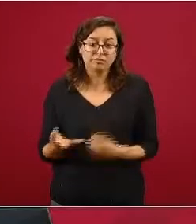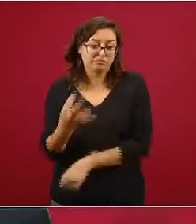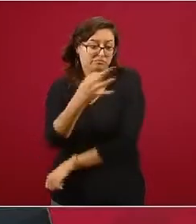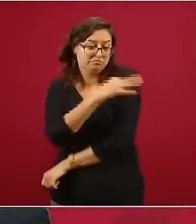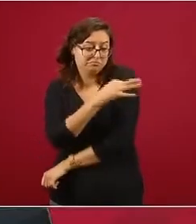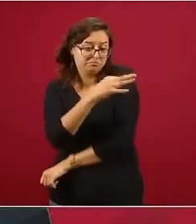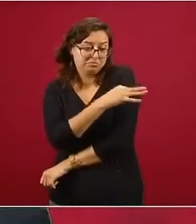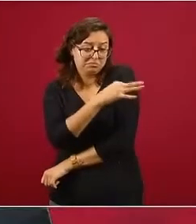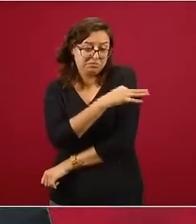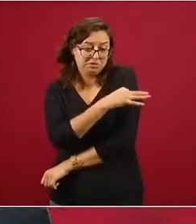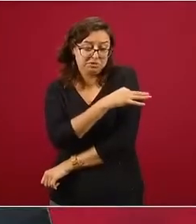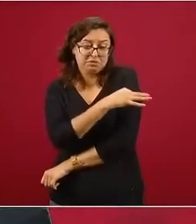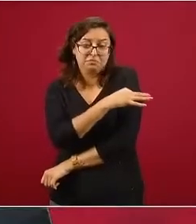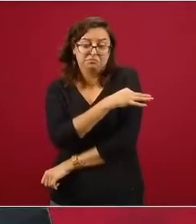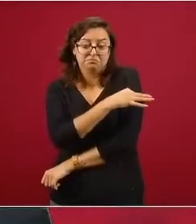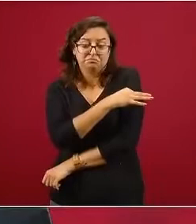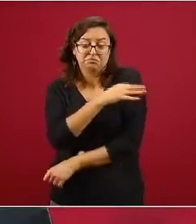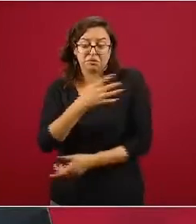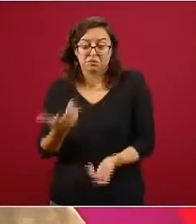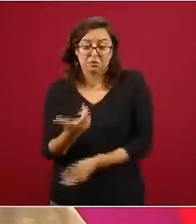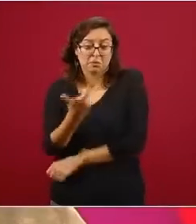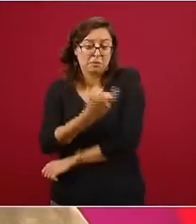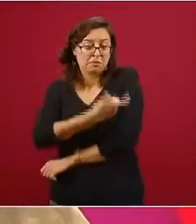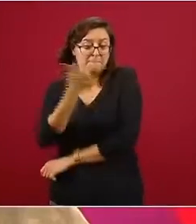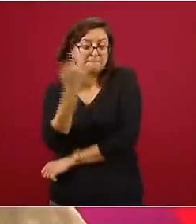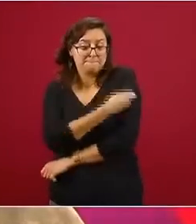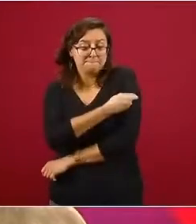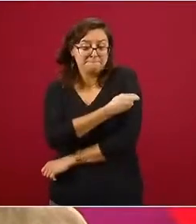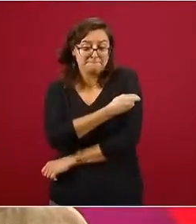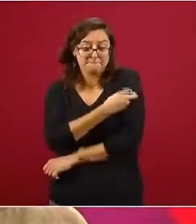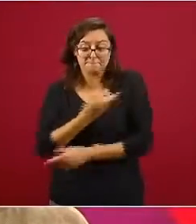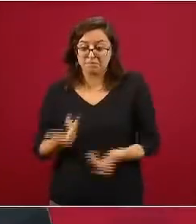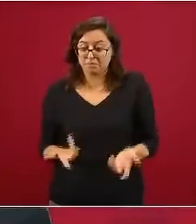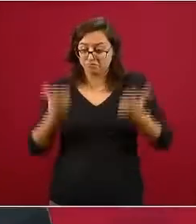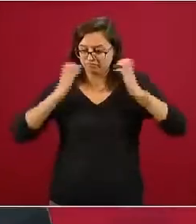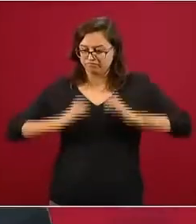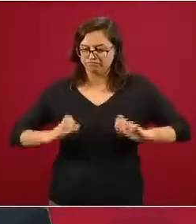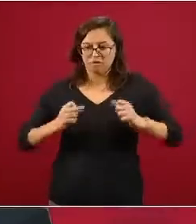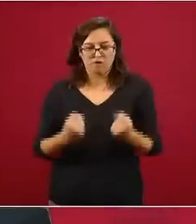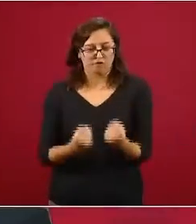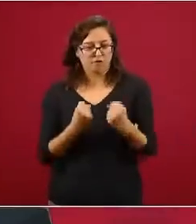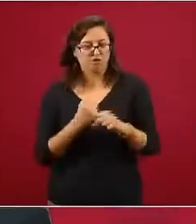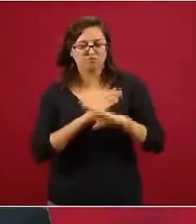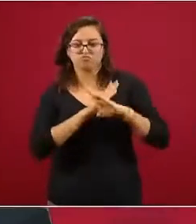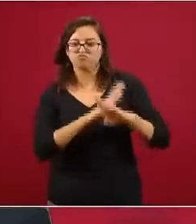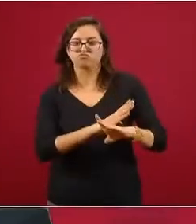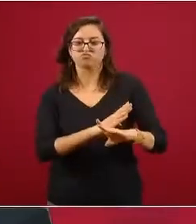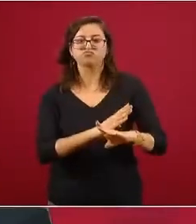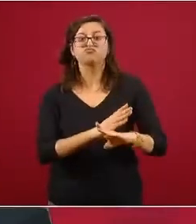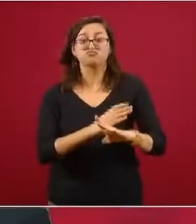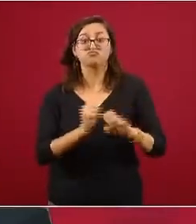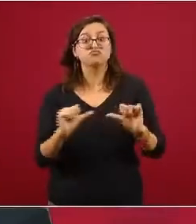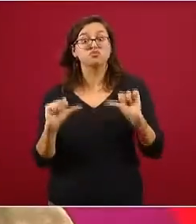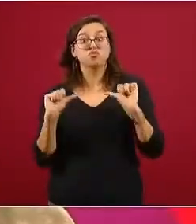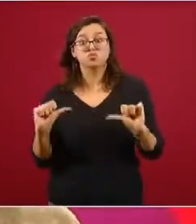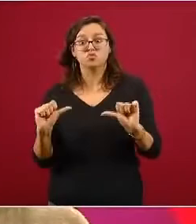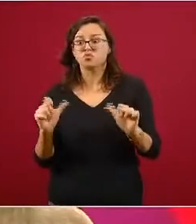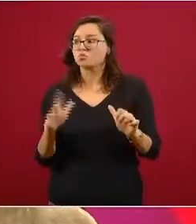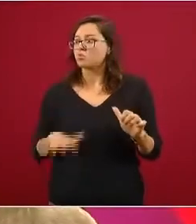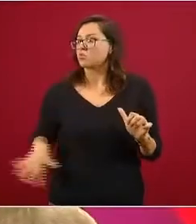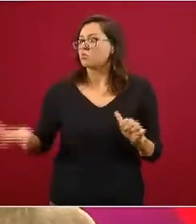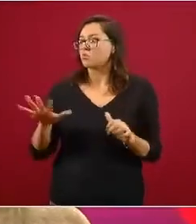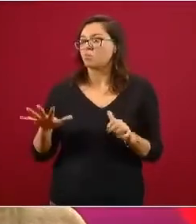la transmisión porque dan un nivel de inmunidad muy alto. Es decir, la proporción, el porcentaje de personas